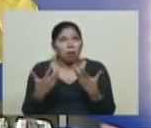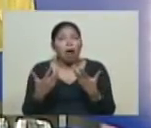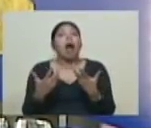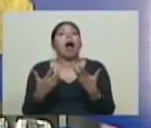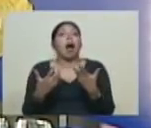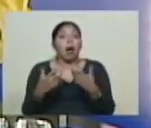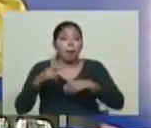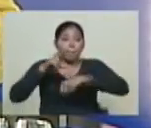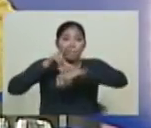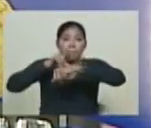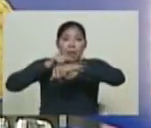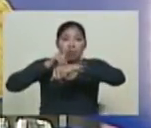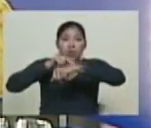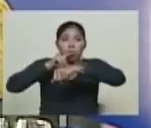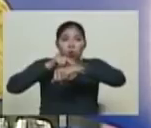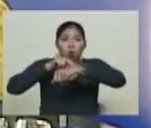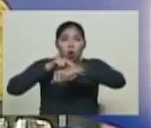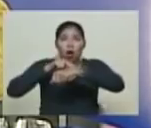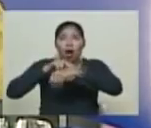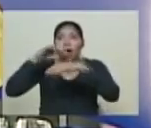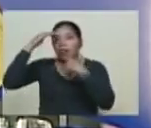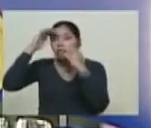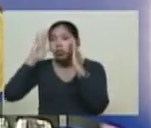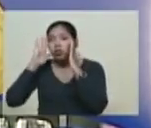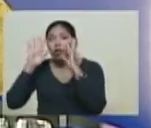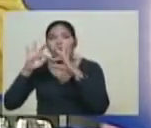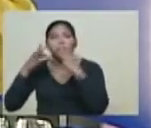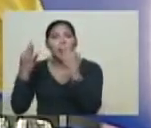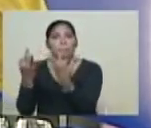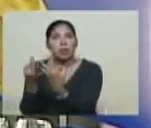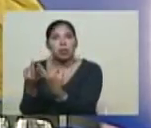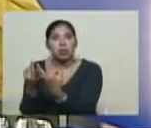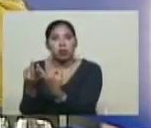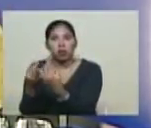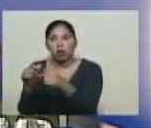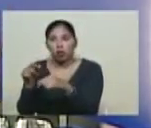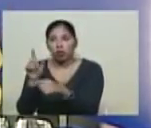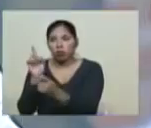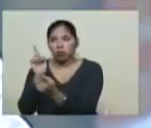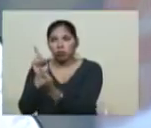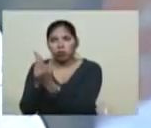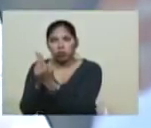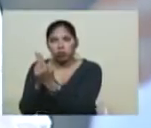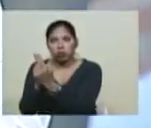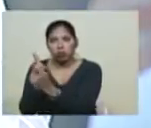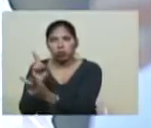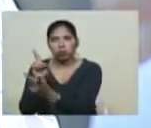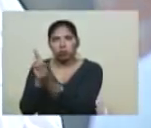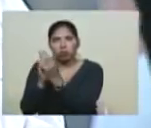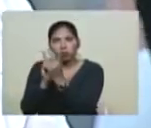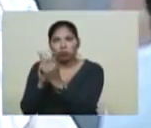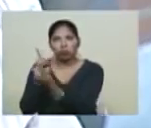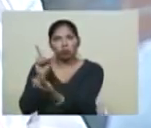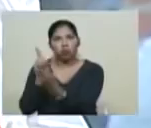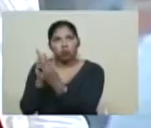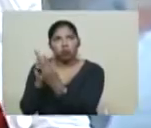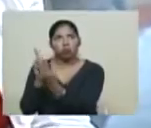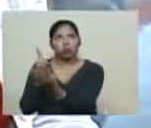familia, la médica de familia. Es el concepto de la medicina de familia, de la medicina